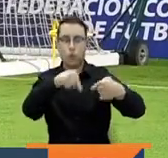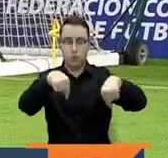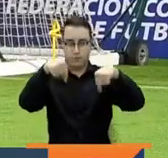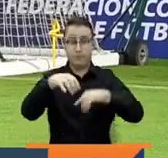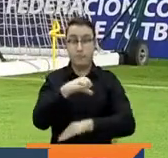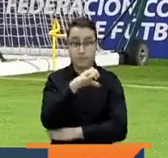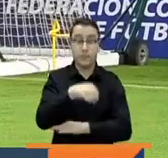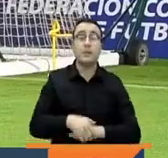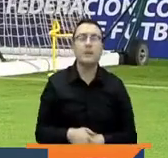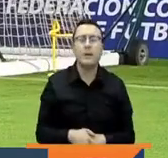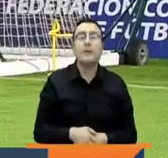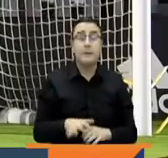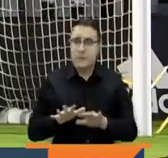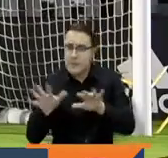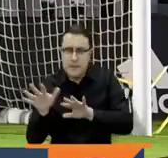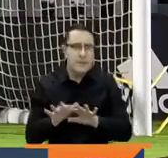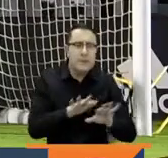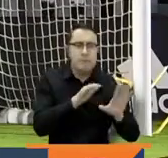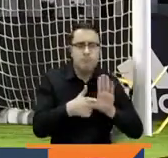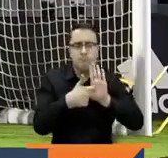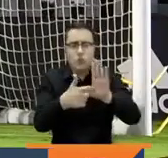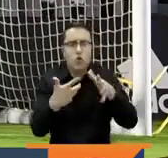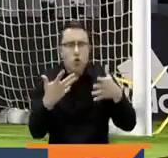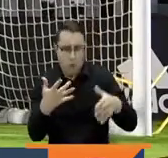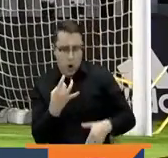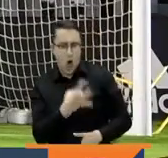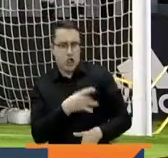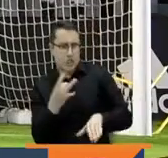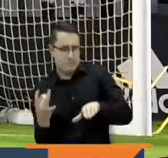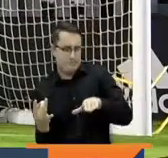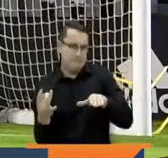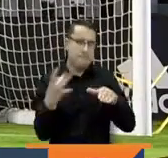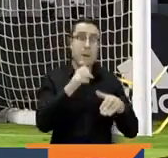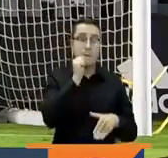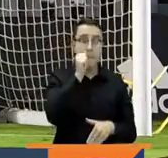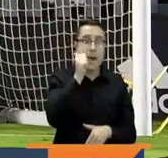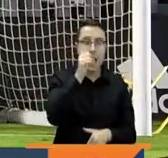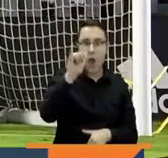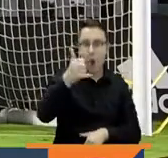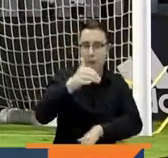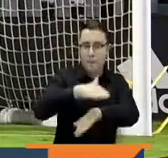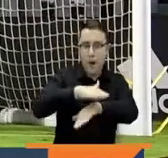arquero colombiano da pautas de cómo ganarle a Chile mañana jueves en la tarde.